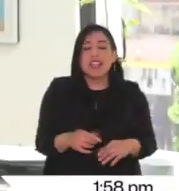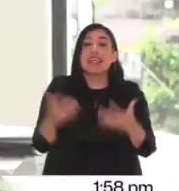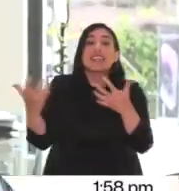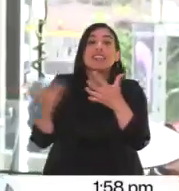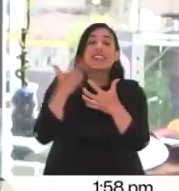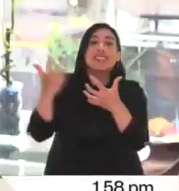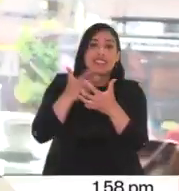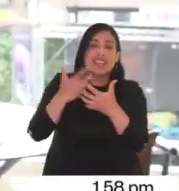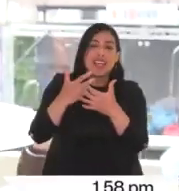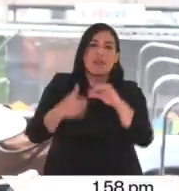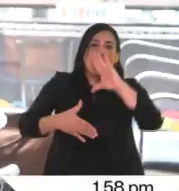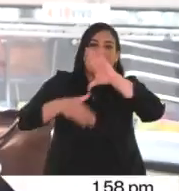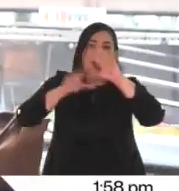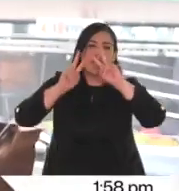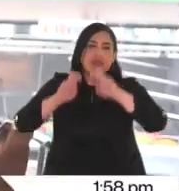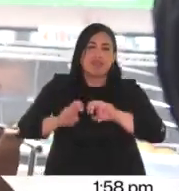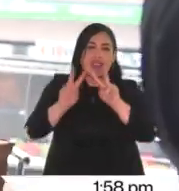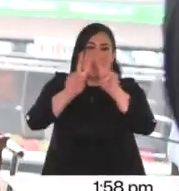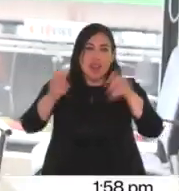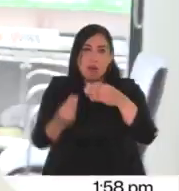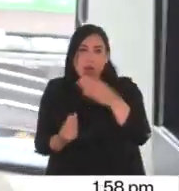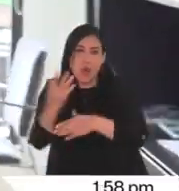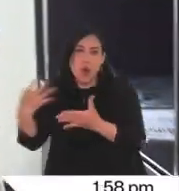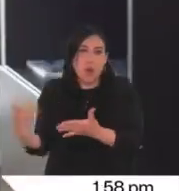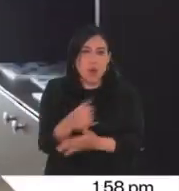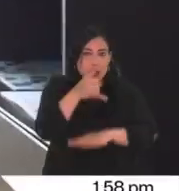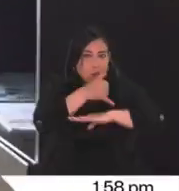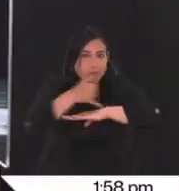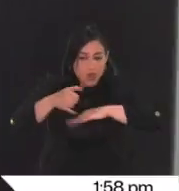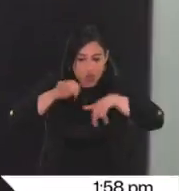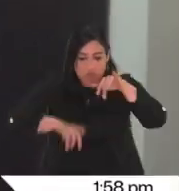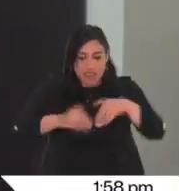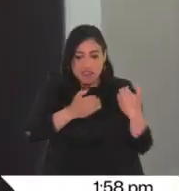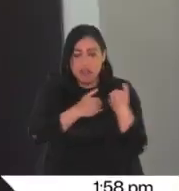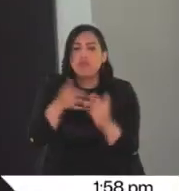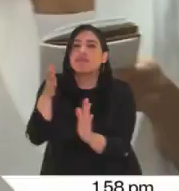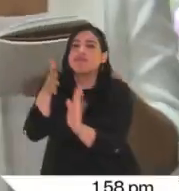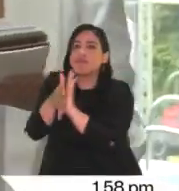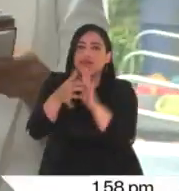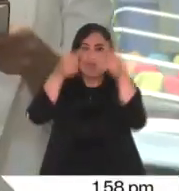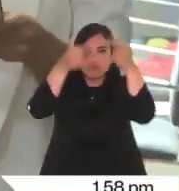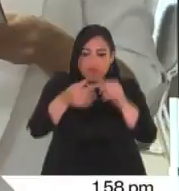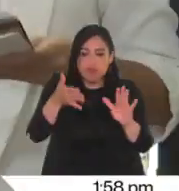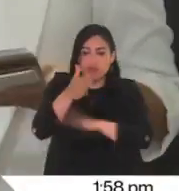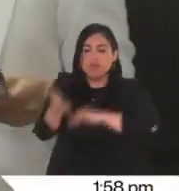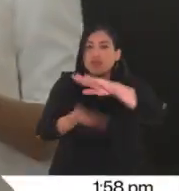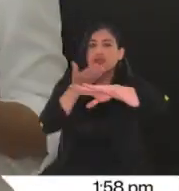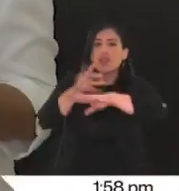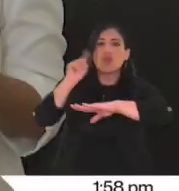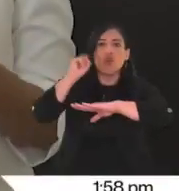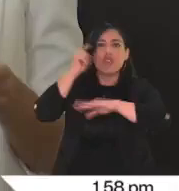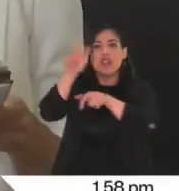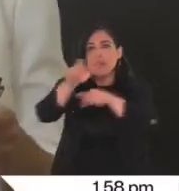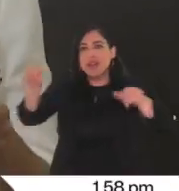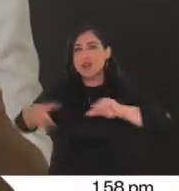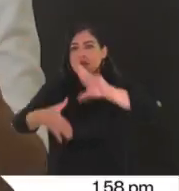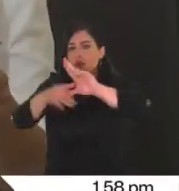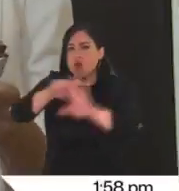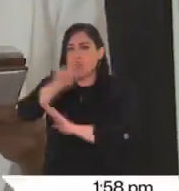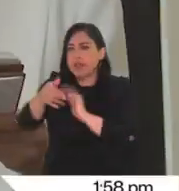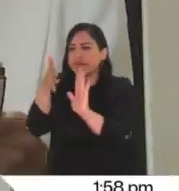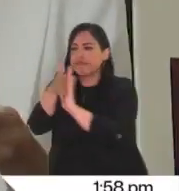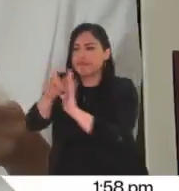sistema interamericano de monitoreo de cultivos ilícitos de esta oficina presentó un informe al gobierno a los colombianos América Latina también